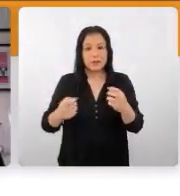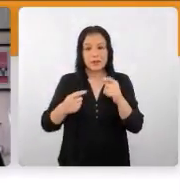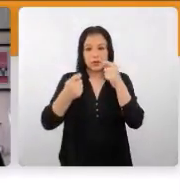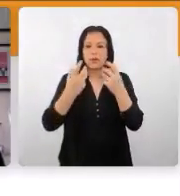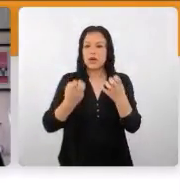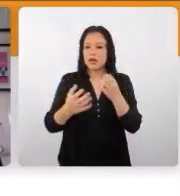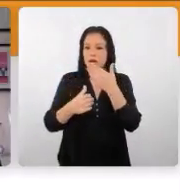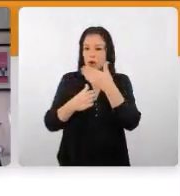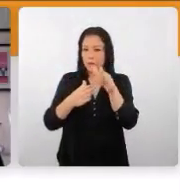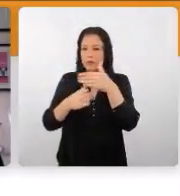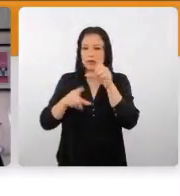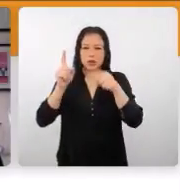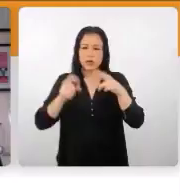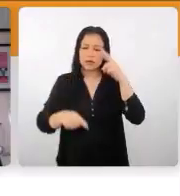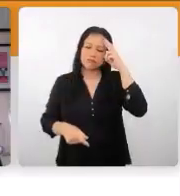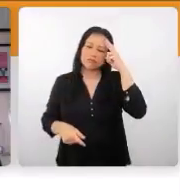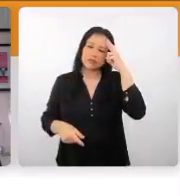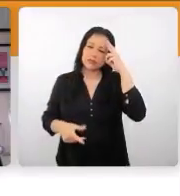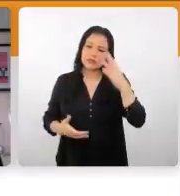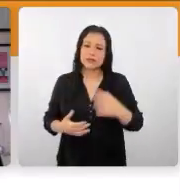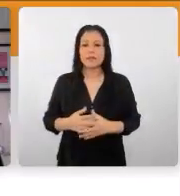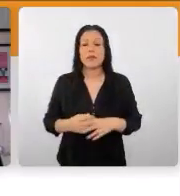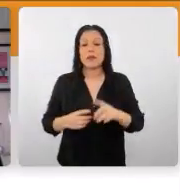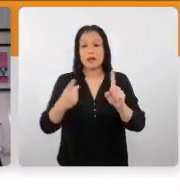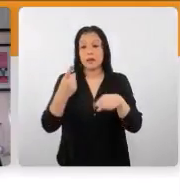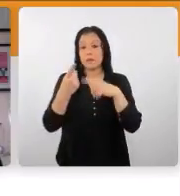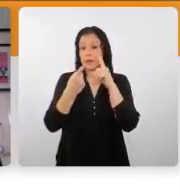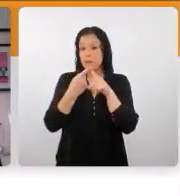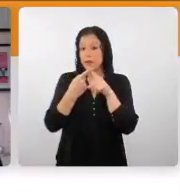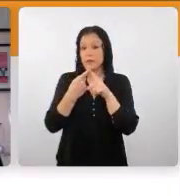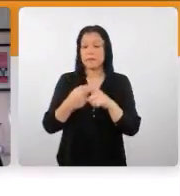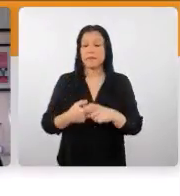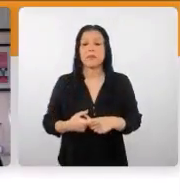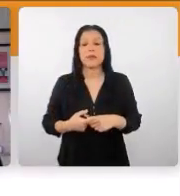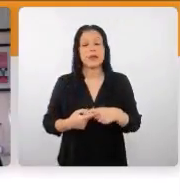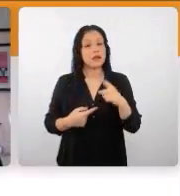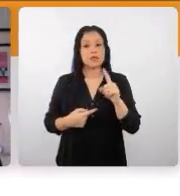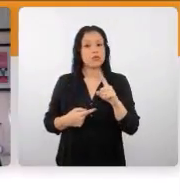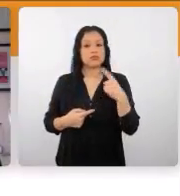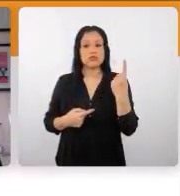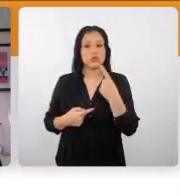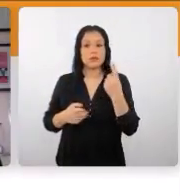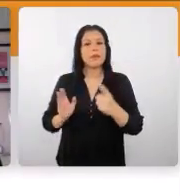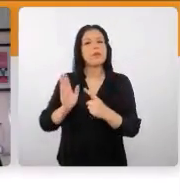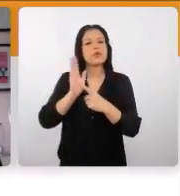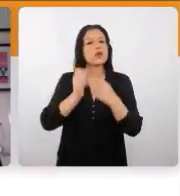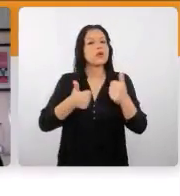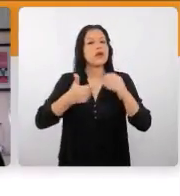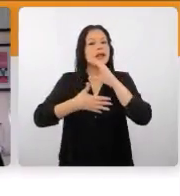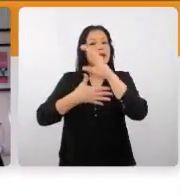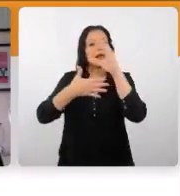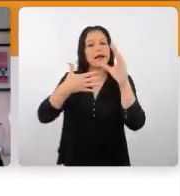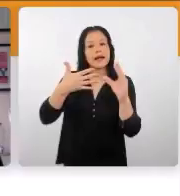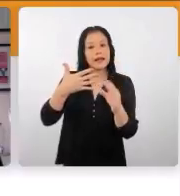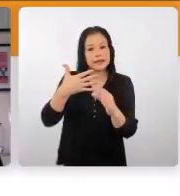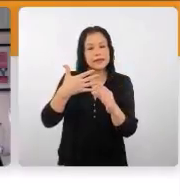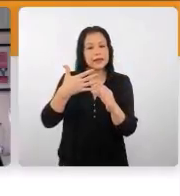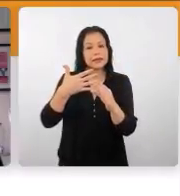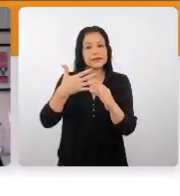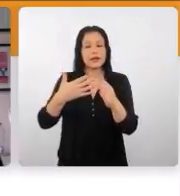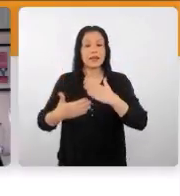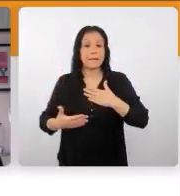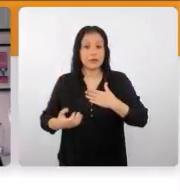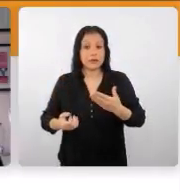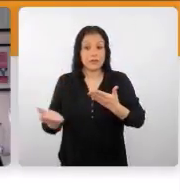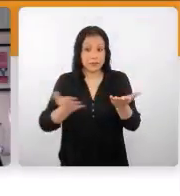con ustedes algunas reflexiones. Primero es que no solamente dar a conocer las características de nuestros servicios,